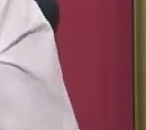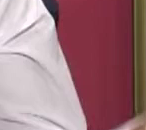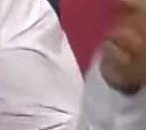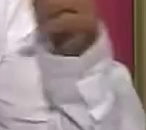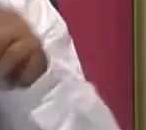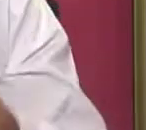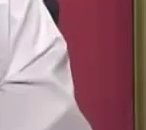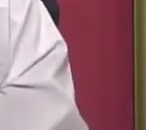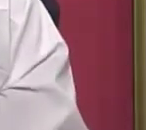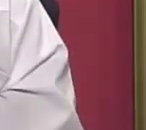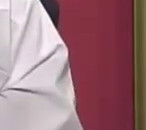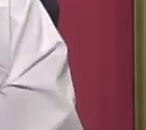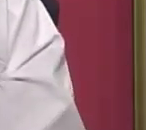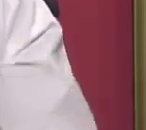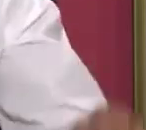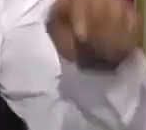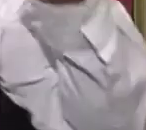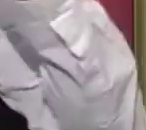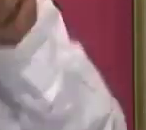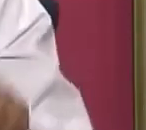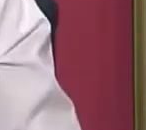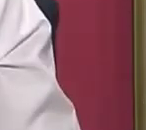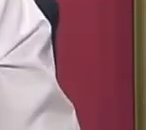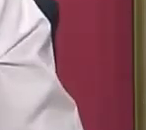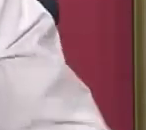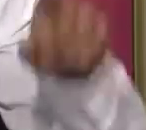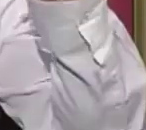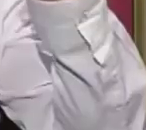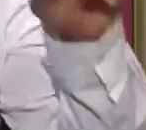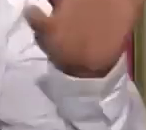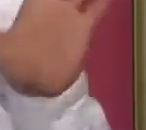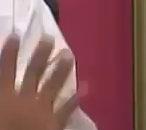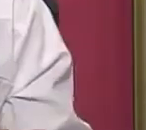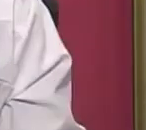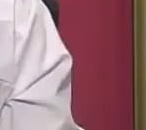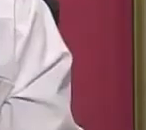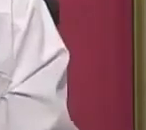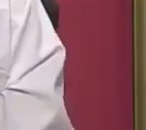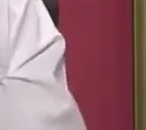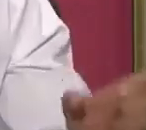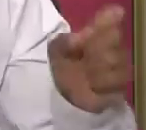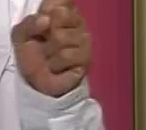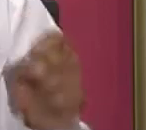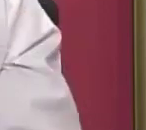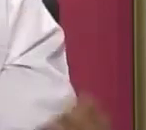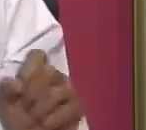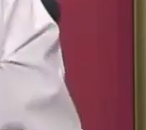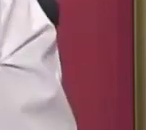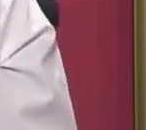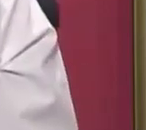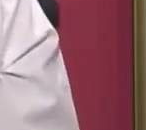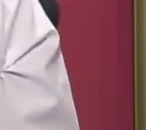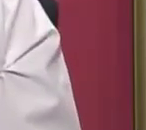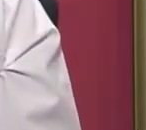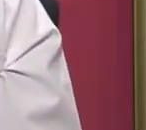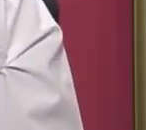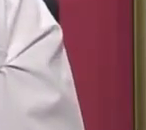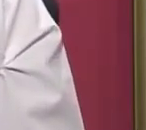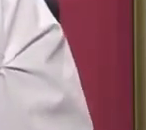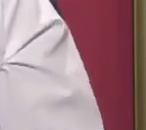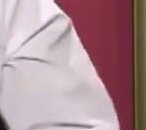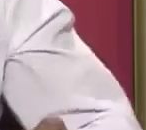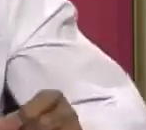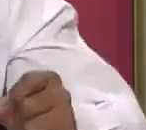dijo, sea que vivamos o sea que muramos, del Señor somos. Amén. Así que esa es la decisión de todo